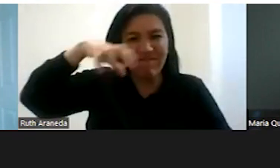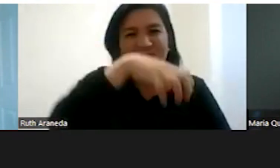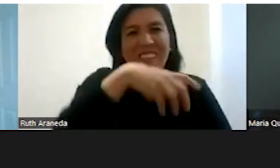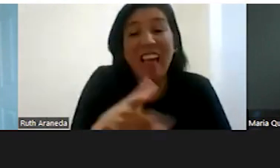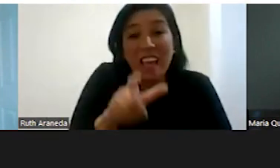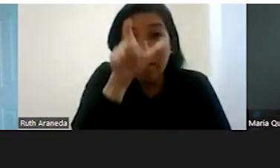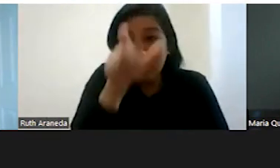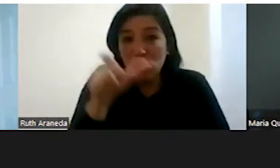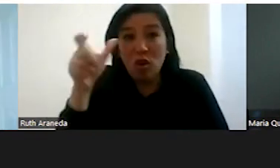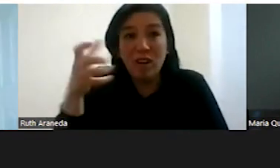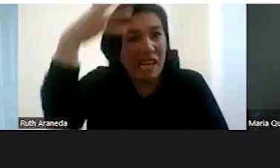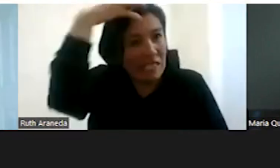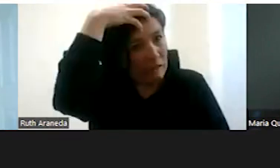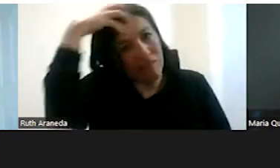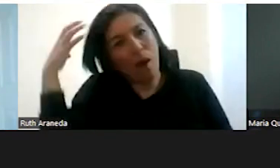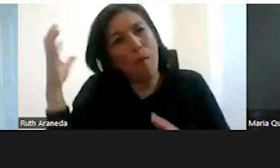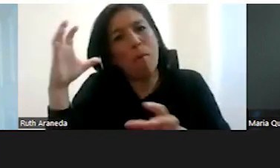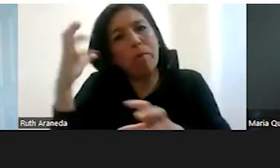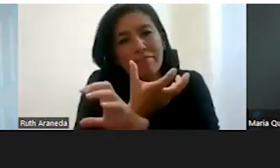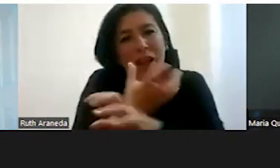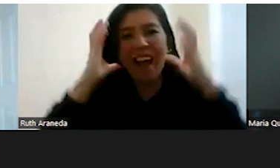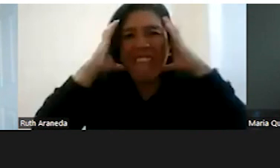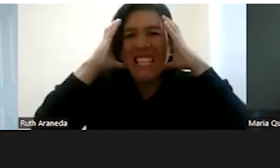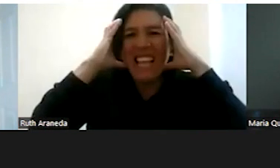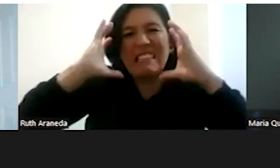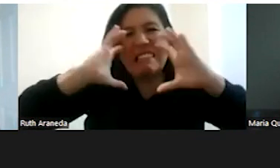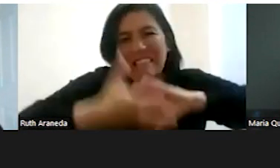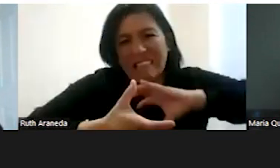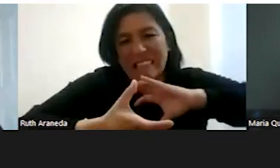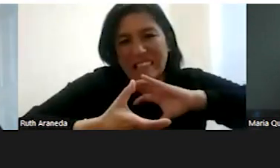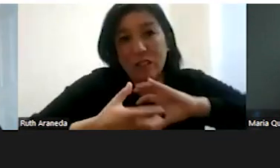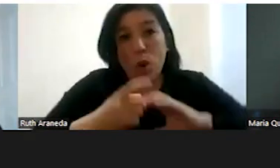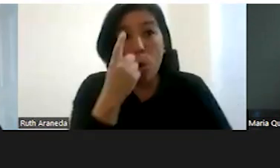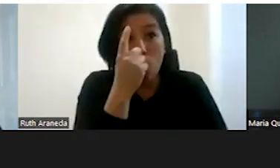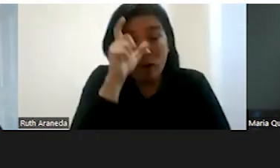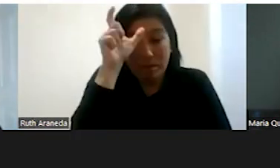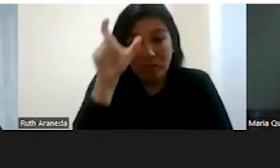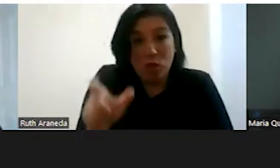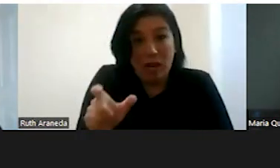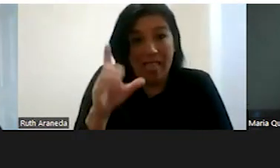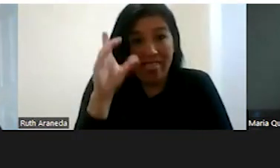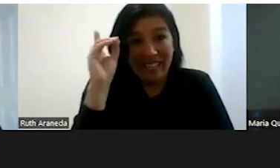completamente boca abajo, extendidos lado a lado. Uno de ellos, el primero, de la derecha, digamos, tenía 11